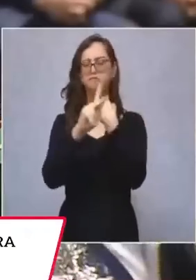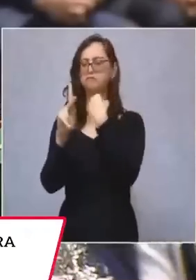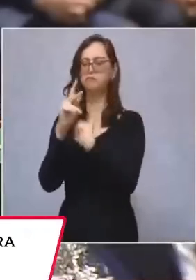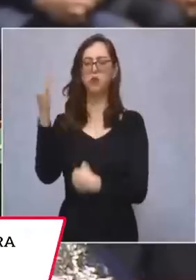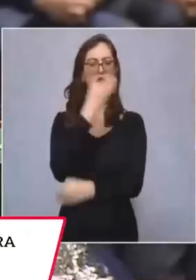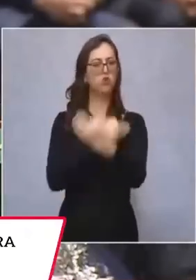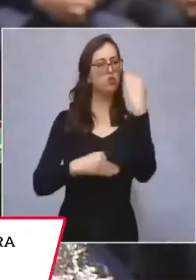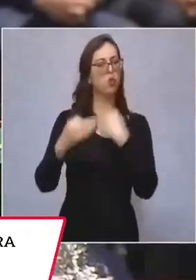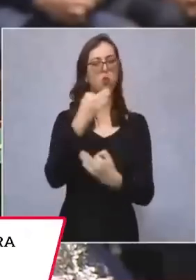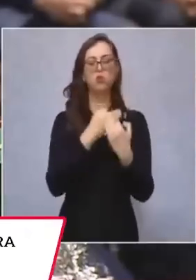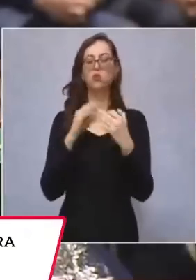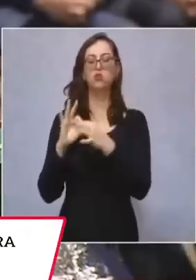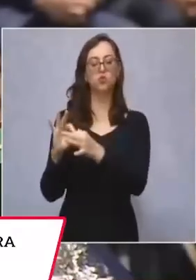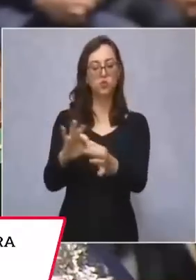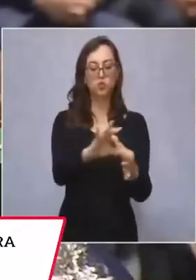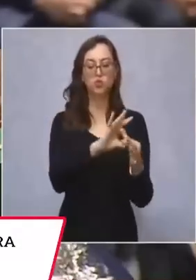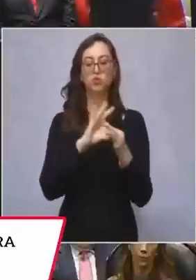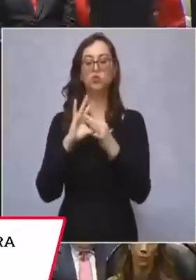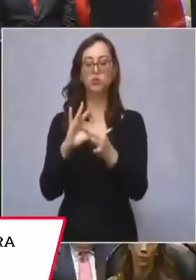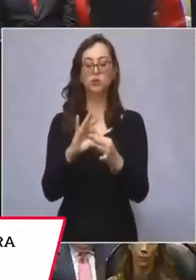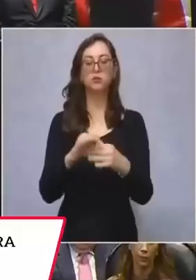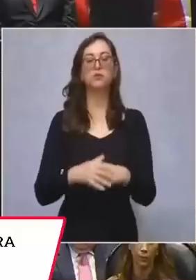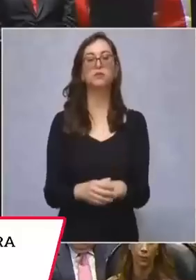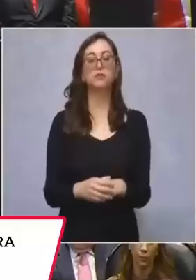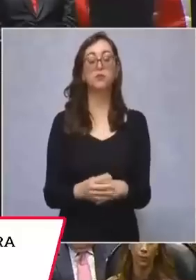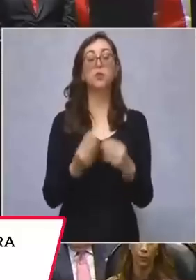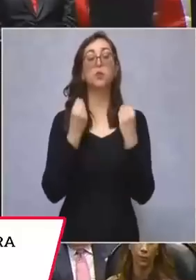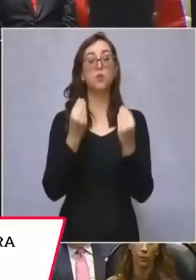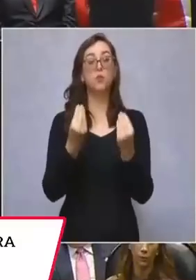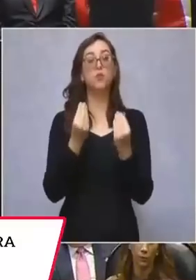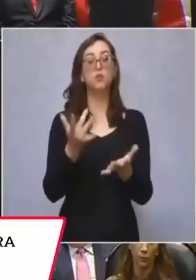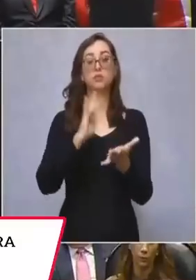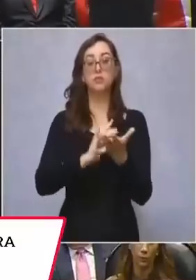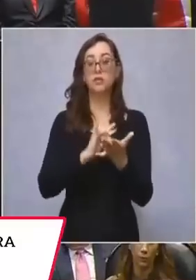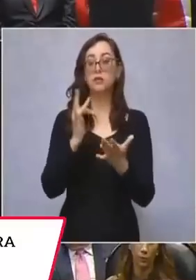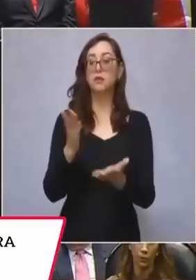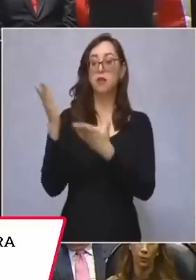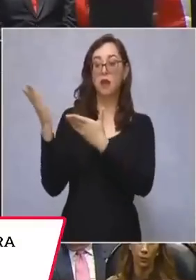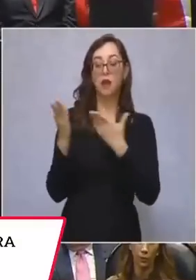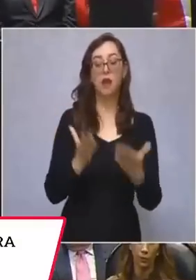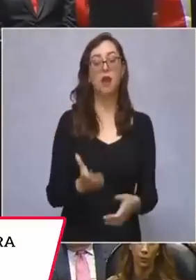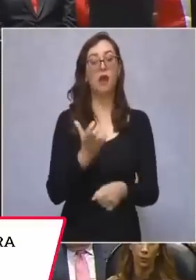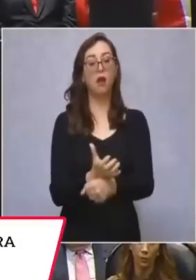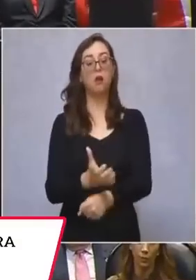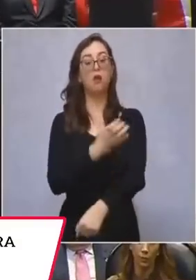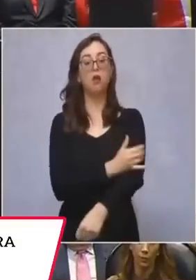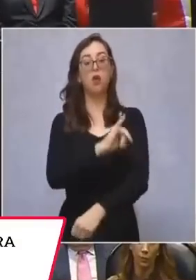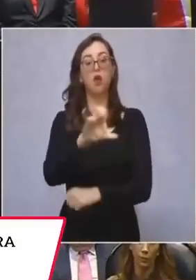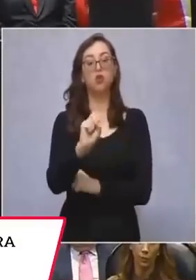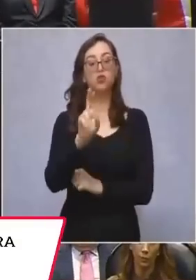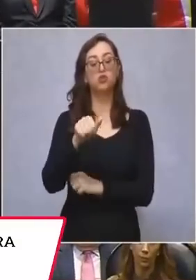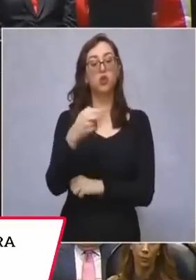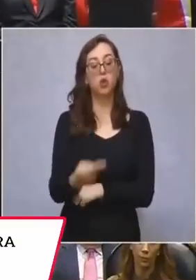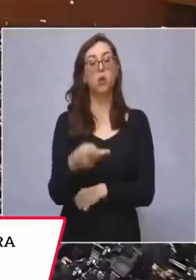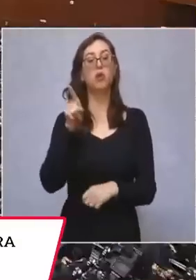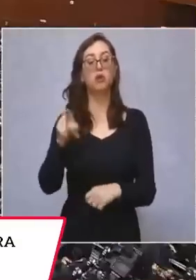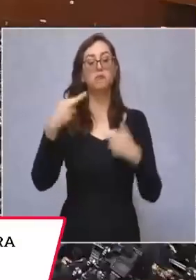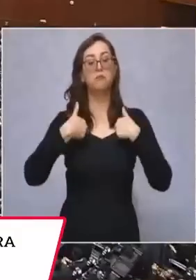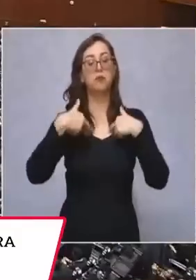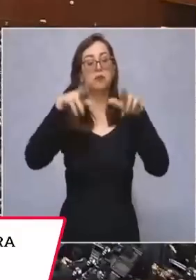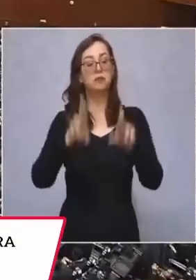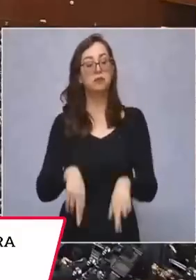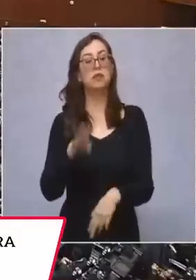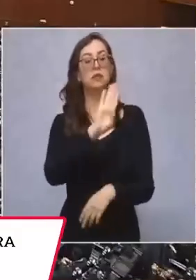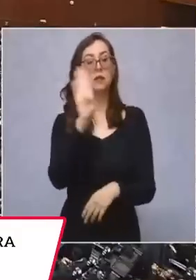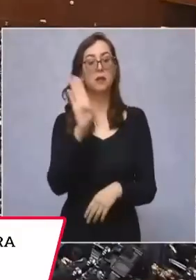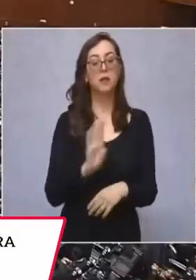nuevo sexenio. Serán 6 años bastante interesantes. Viene toda una reestructuración del Estado. Es lo